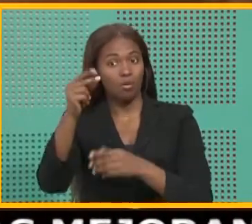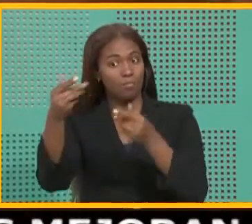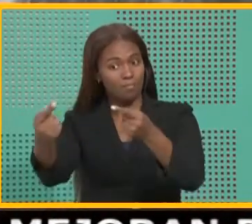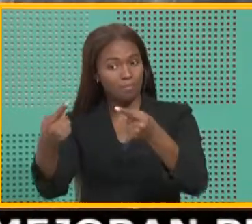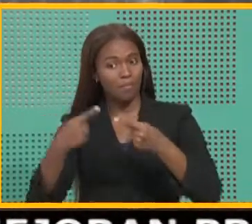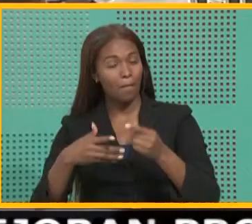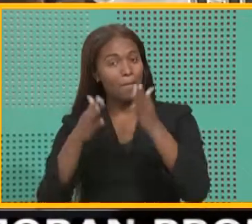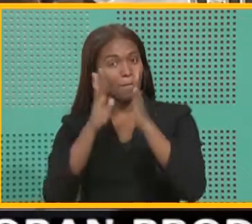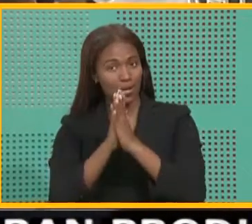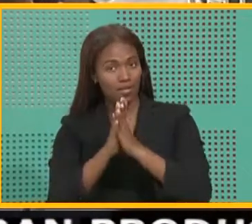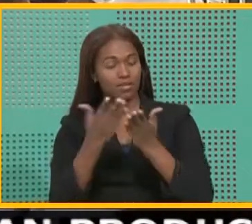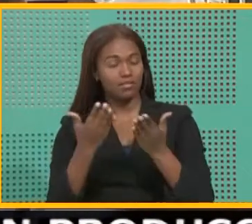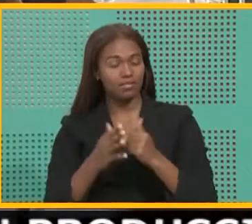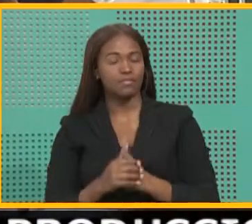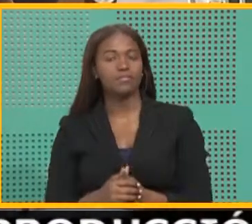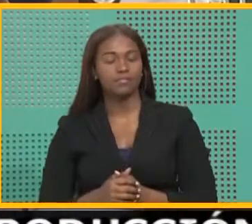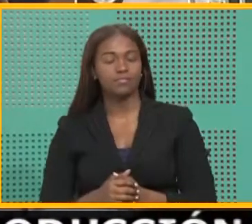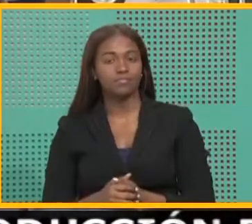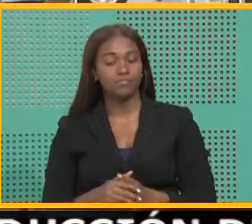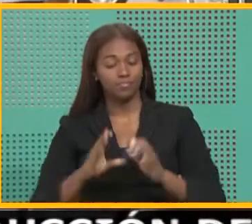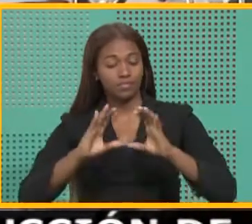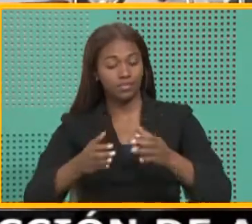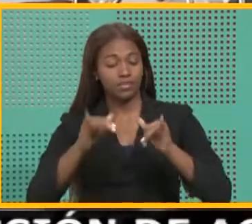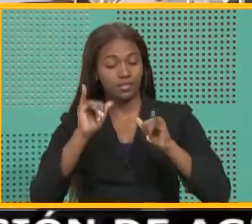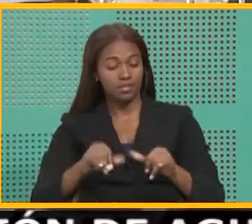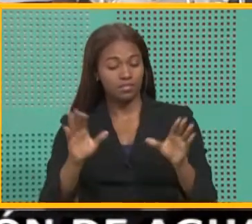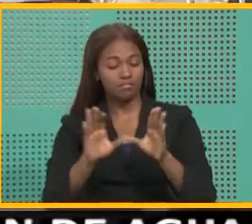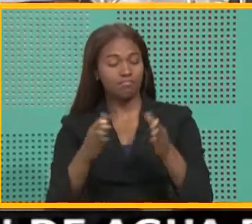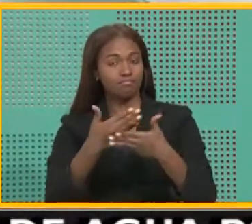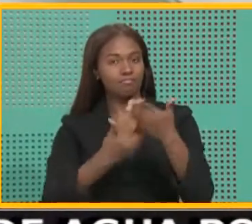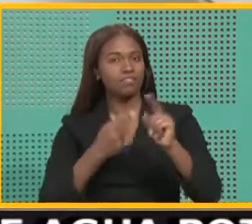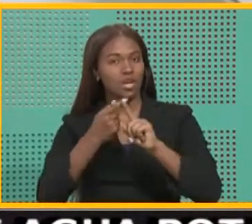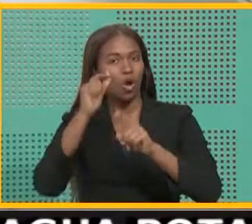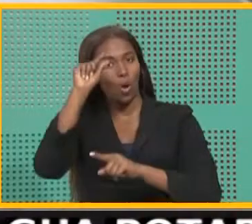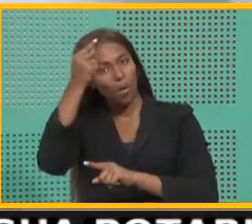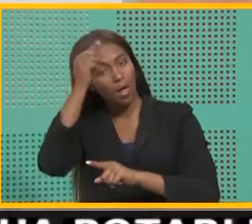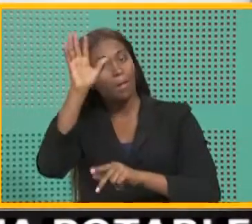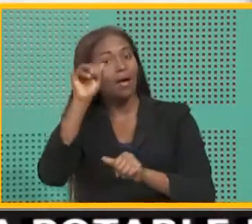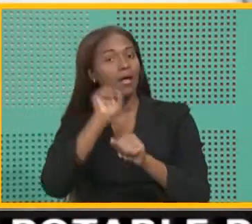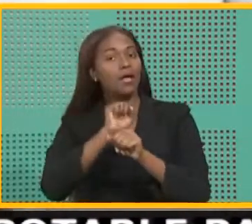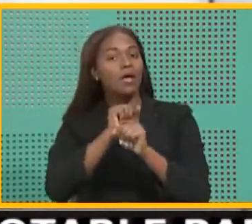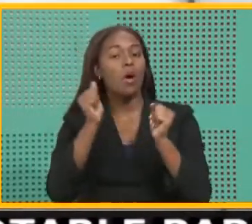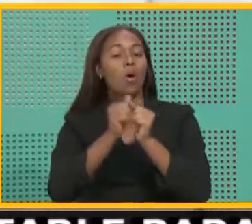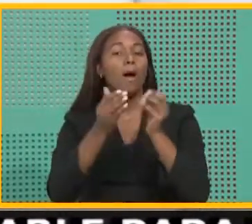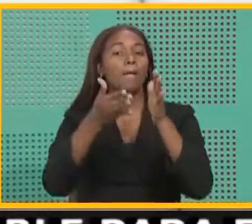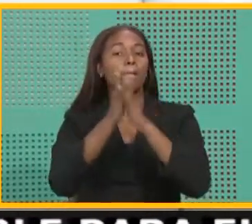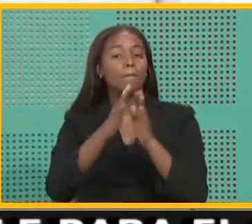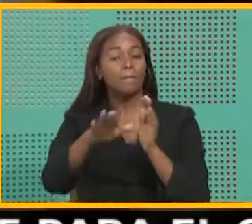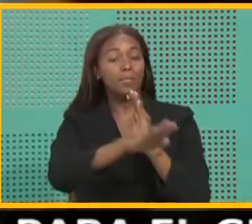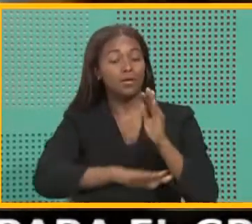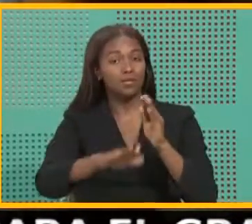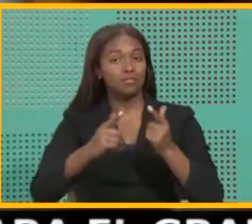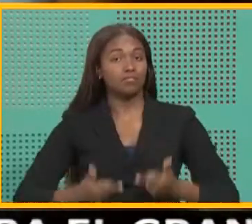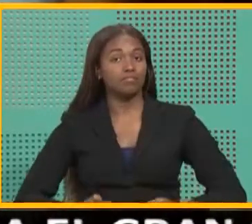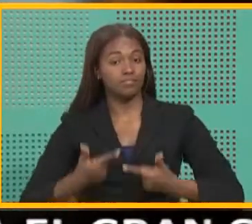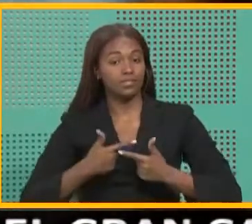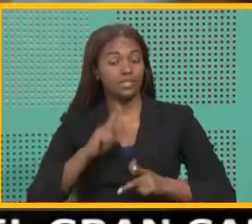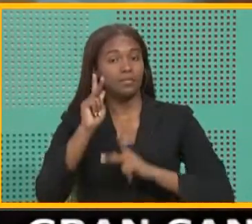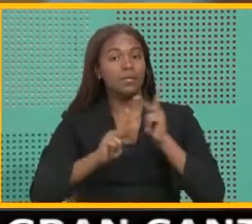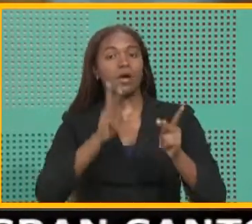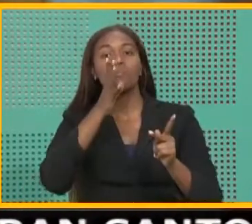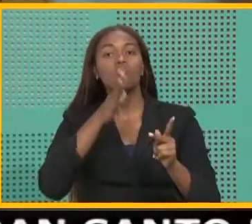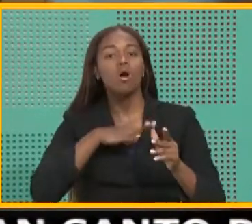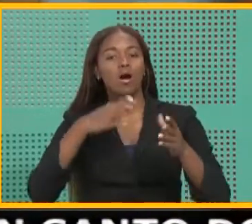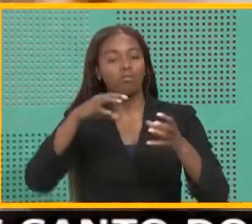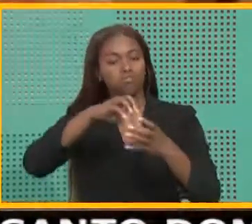aquí a eso. La Comisión Permanente de Titulación de Terreno del Estado trabajará con la solicitud de los títulos de solares. Las mujeres que se dedican